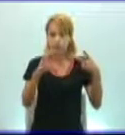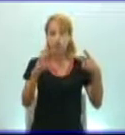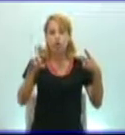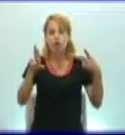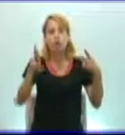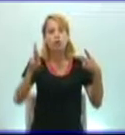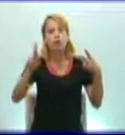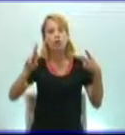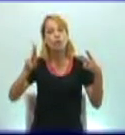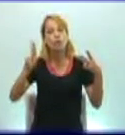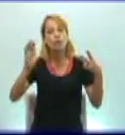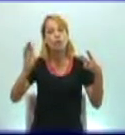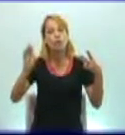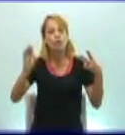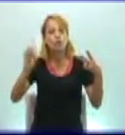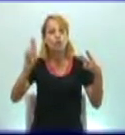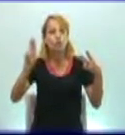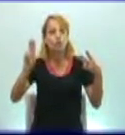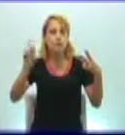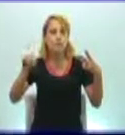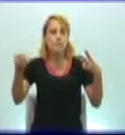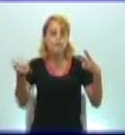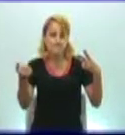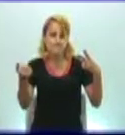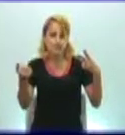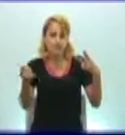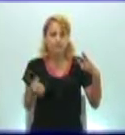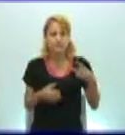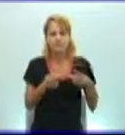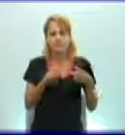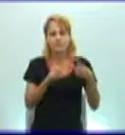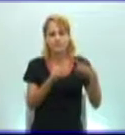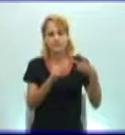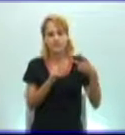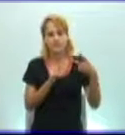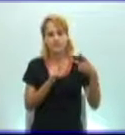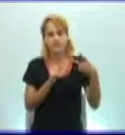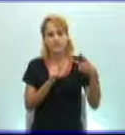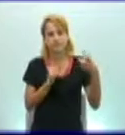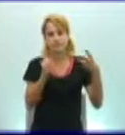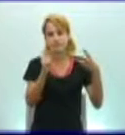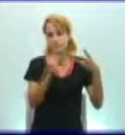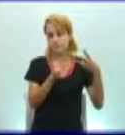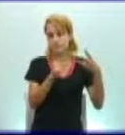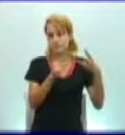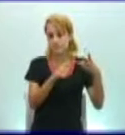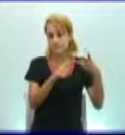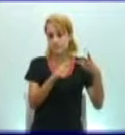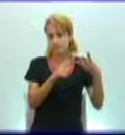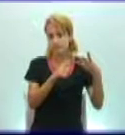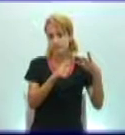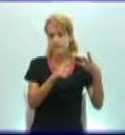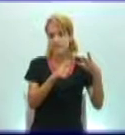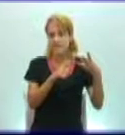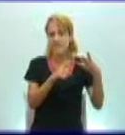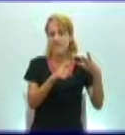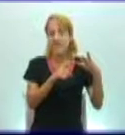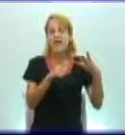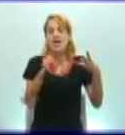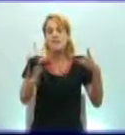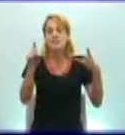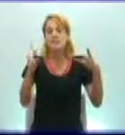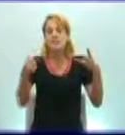como medicina natural por lo valioso de sus propiedades curativas. La zanahoria, que posee